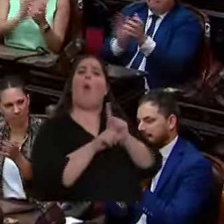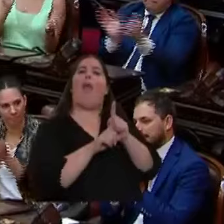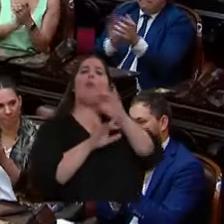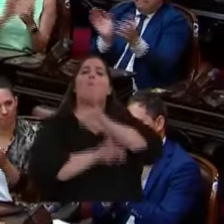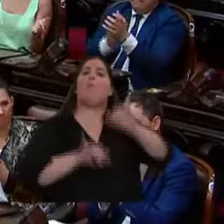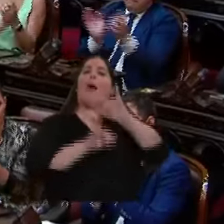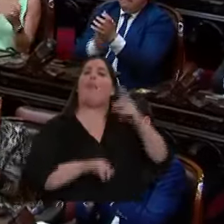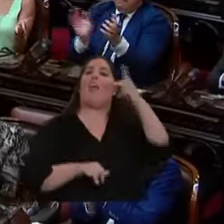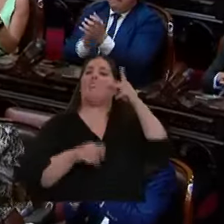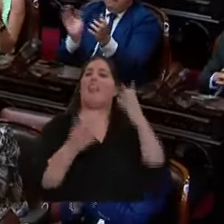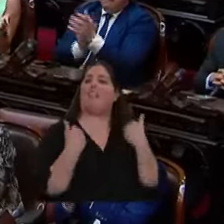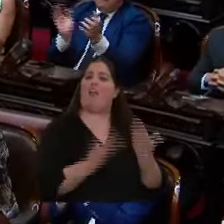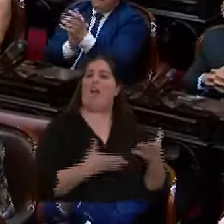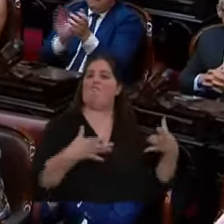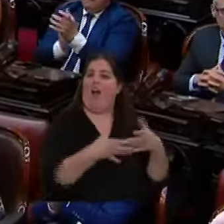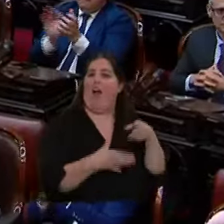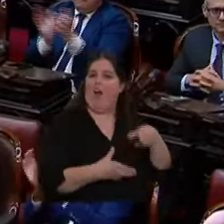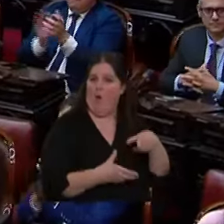kirchnerista.